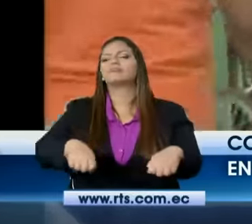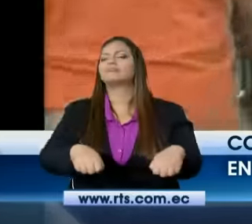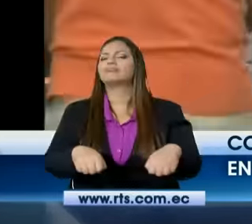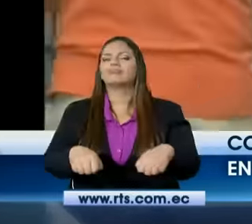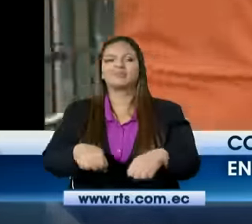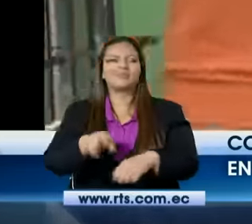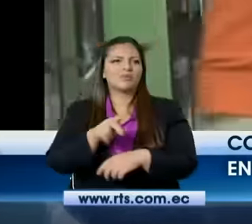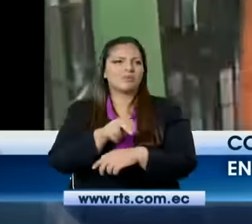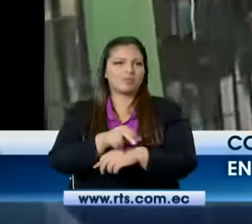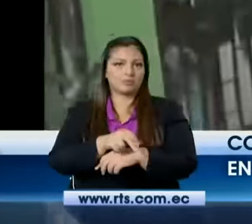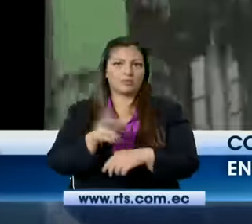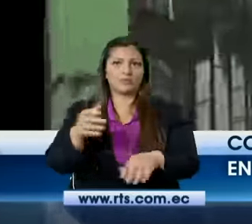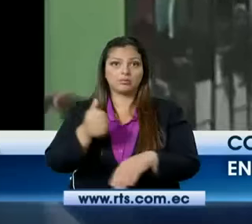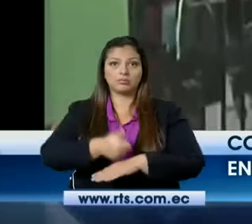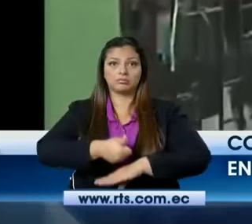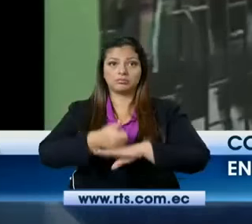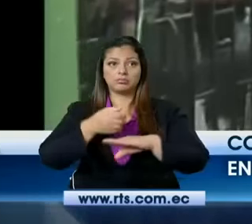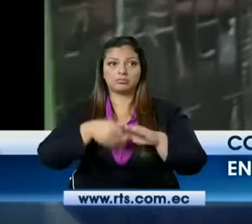entrar.